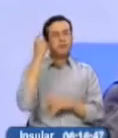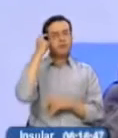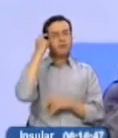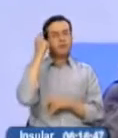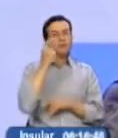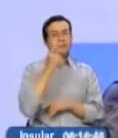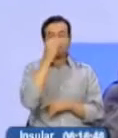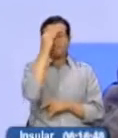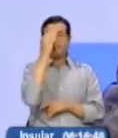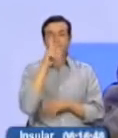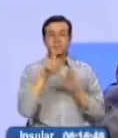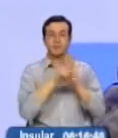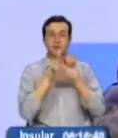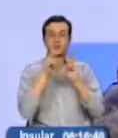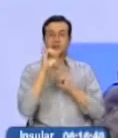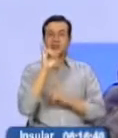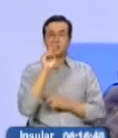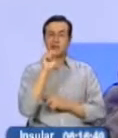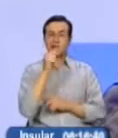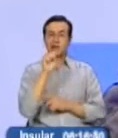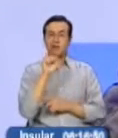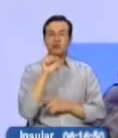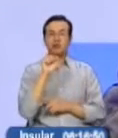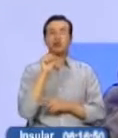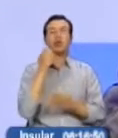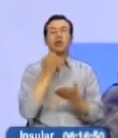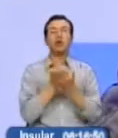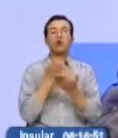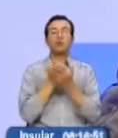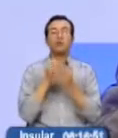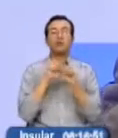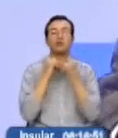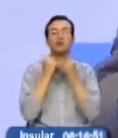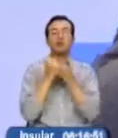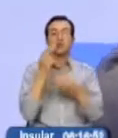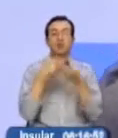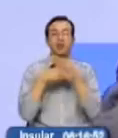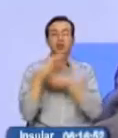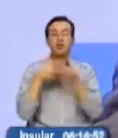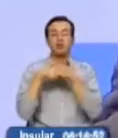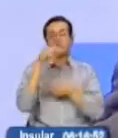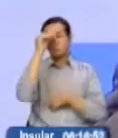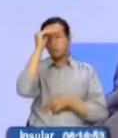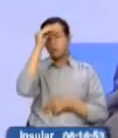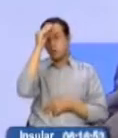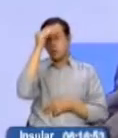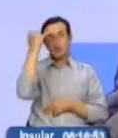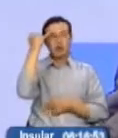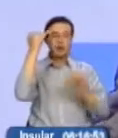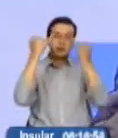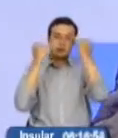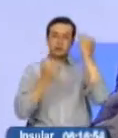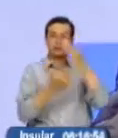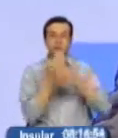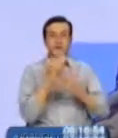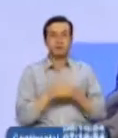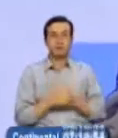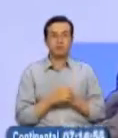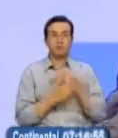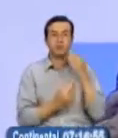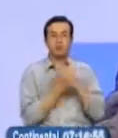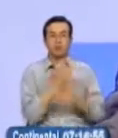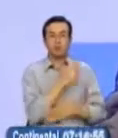vista, que es el Código Ingenios de Economía Social del Conocimiento, la Creatividad y la Innovación, porque esta base de tener una